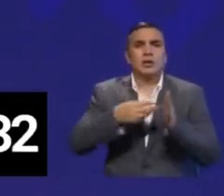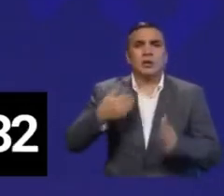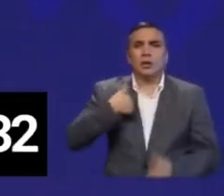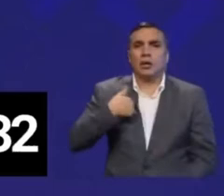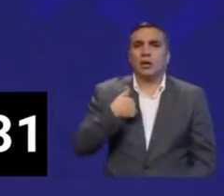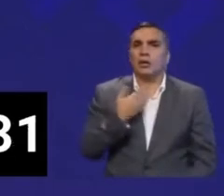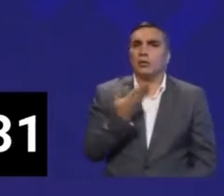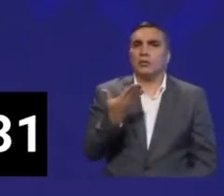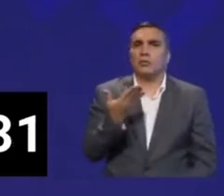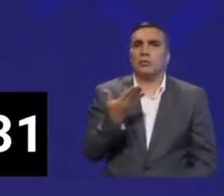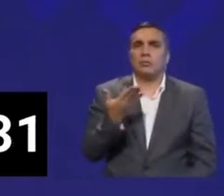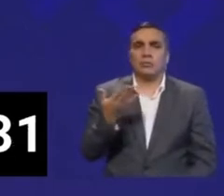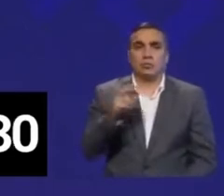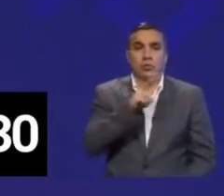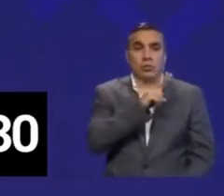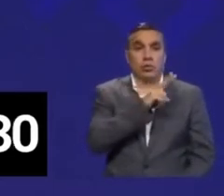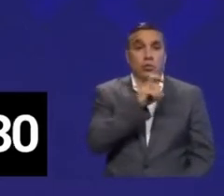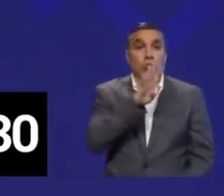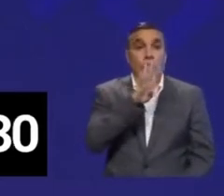que recoger